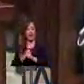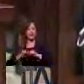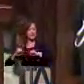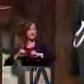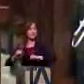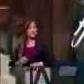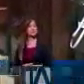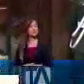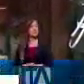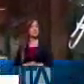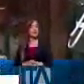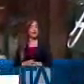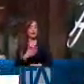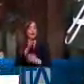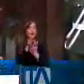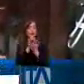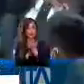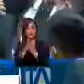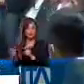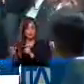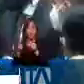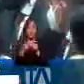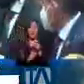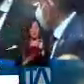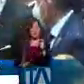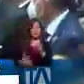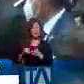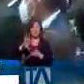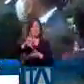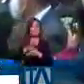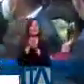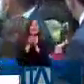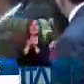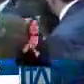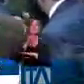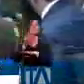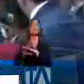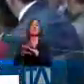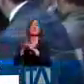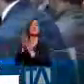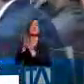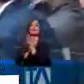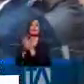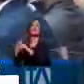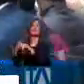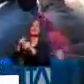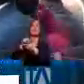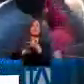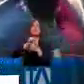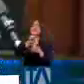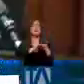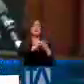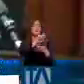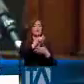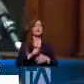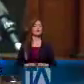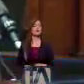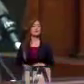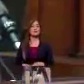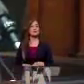también la presidenta del Legislativo dijo que esperan una respuesta por parte del Ejecutivo a otros proyectos que han sido aprobados en el Pleno.